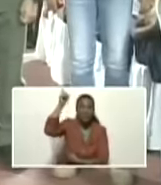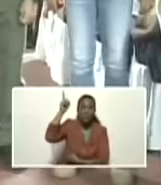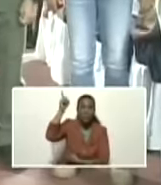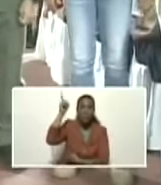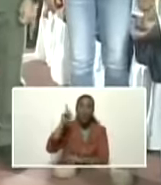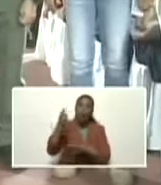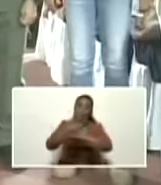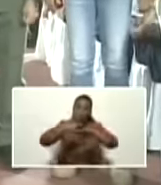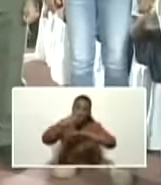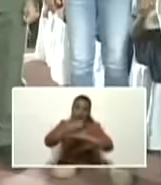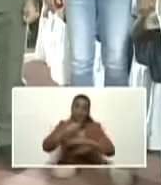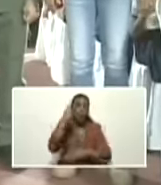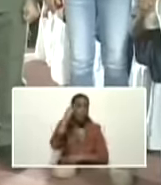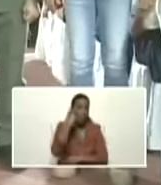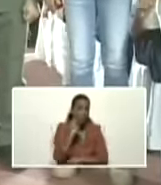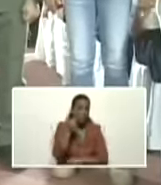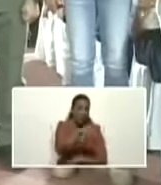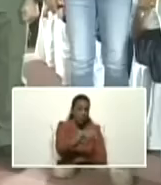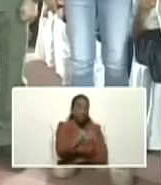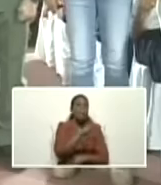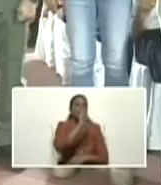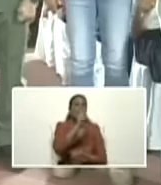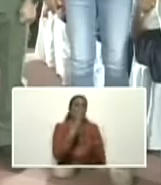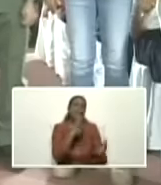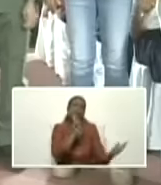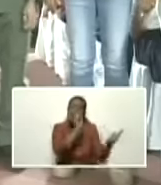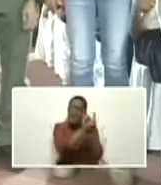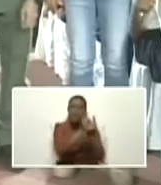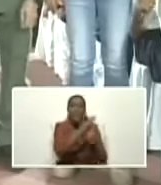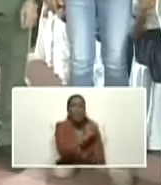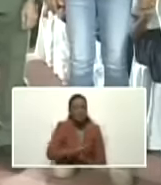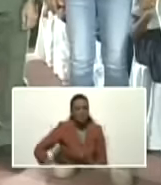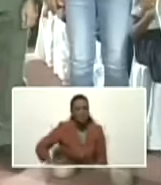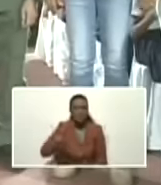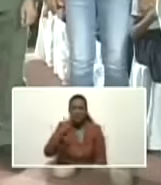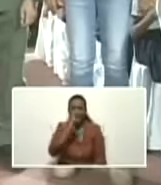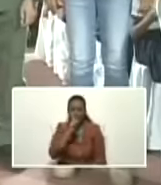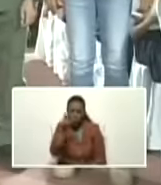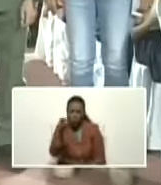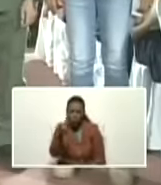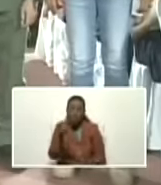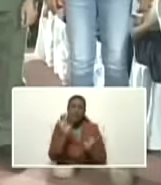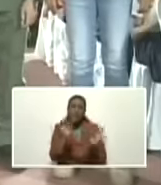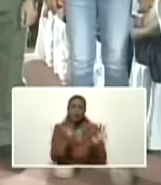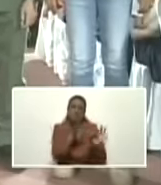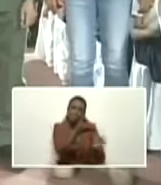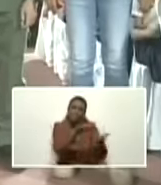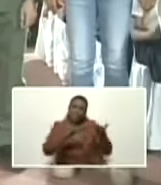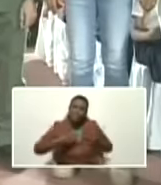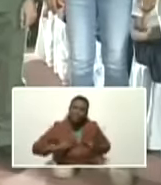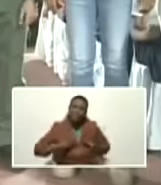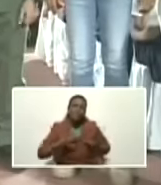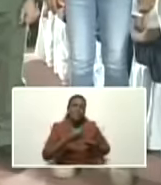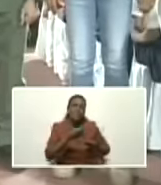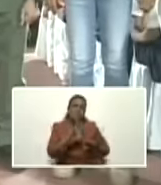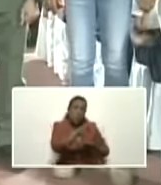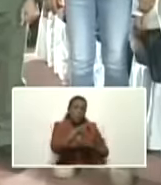al gobierno bolivariano y a usted, presidente, porque es el que nos lleva